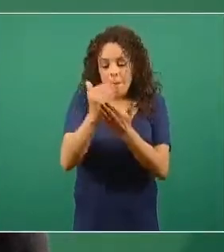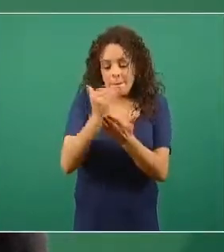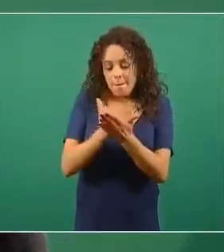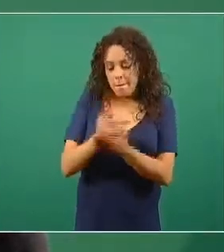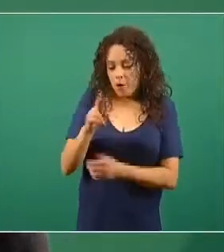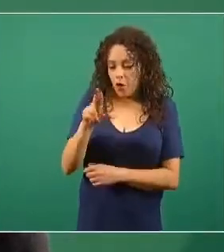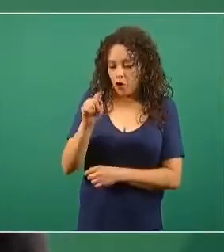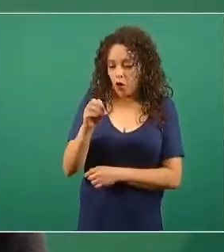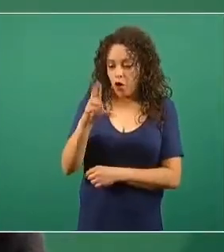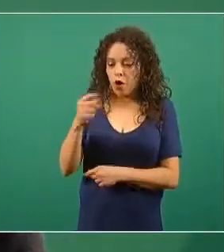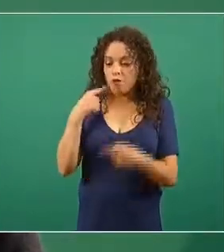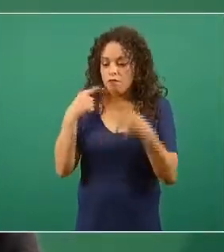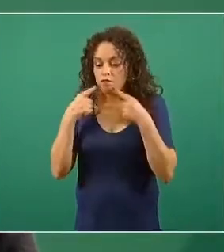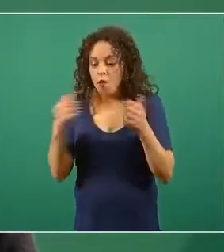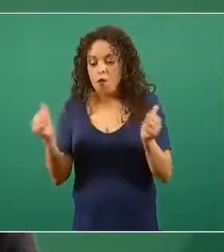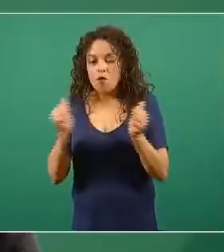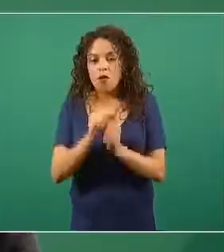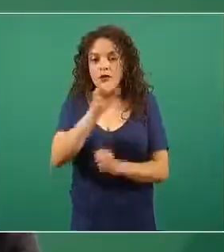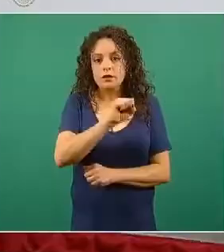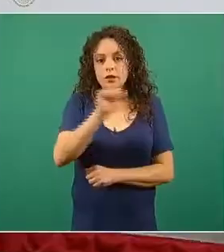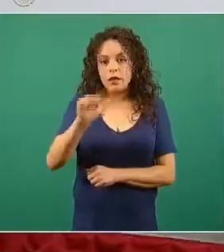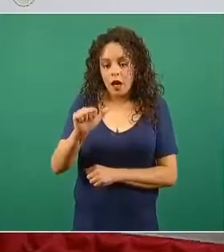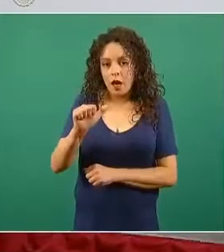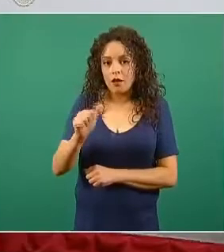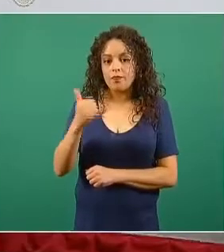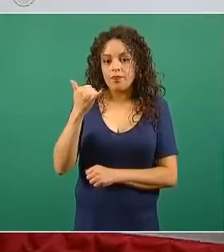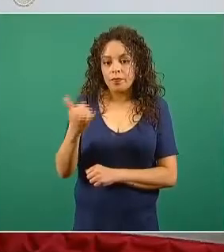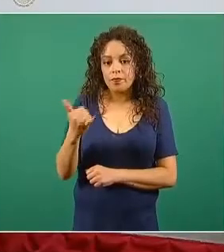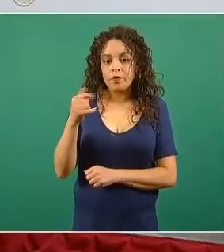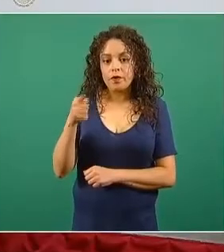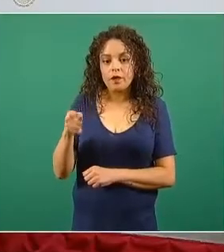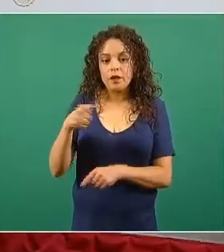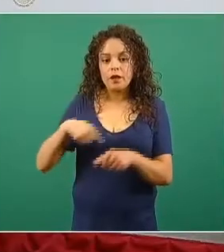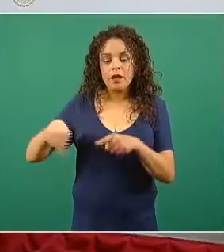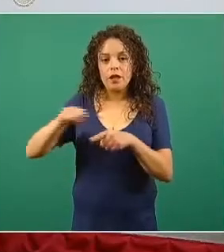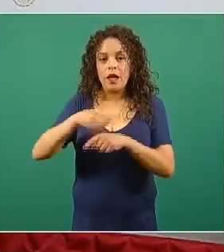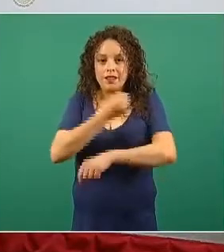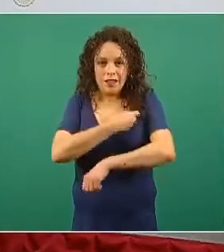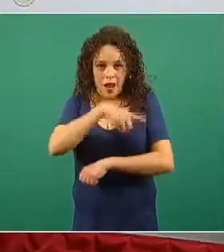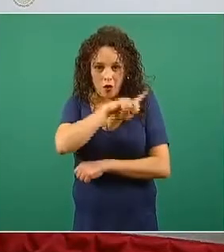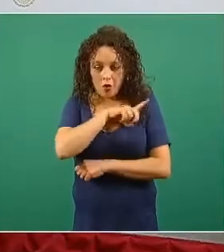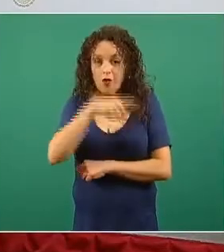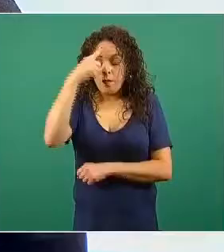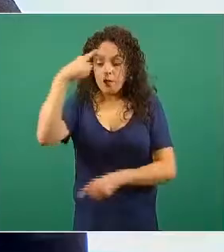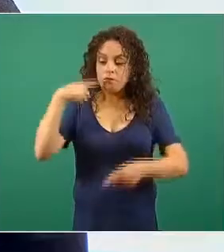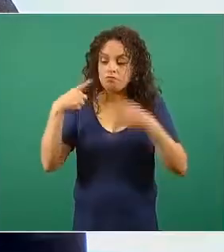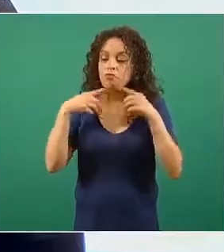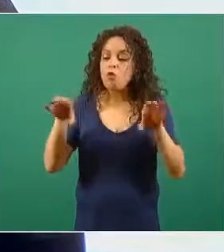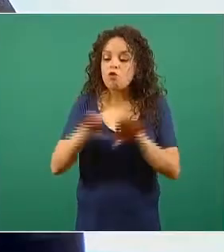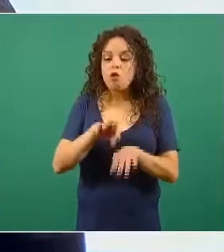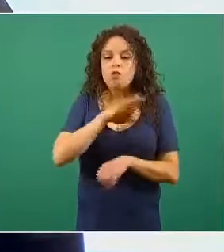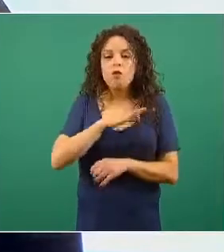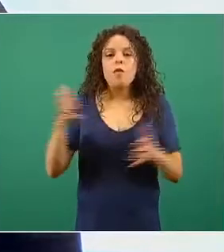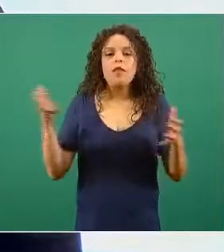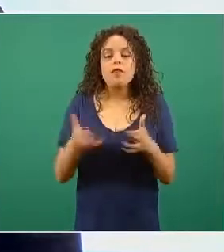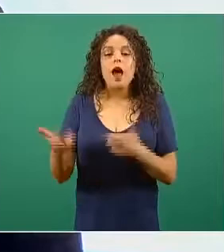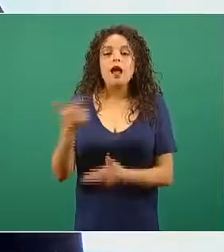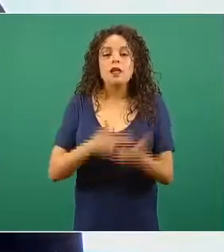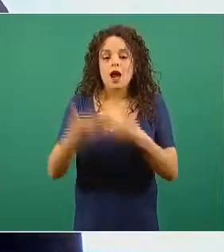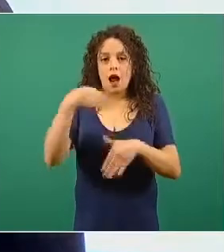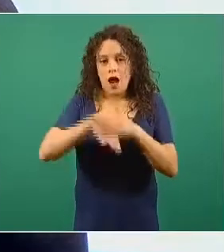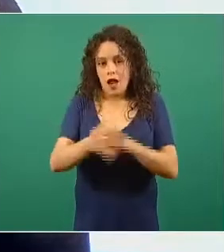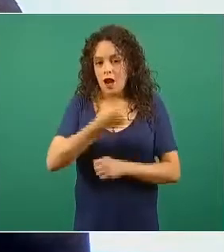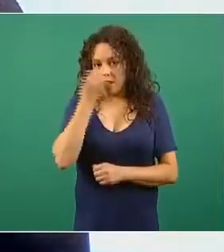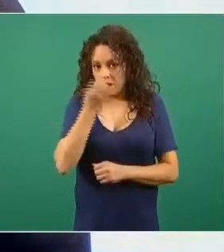de la Secretaría de Educación y la Secretaría de Salud para ver cómo se puede en un momento determinado reiniciar las